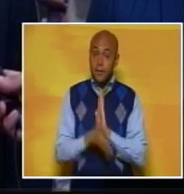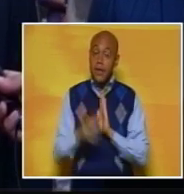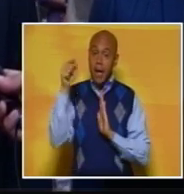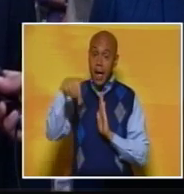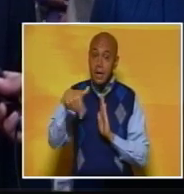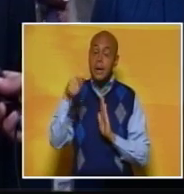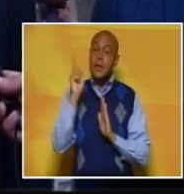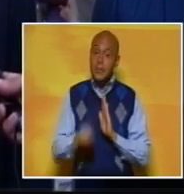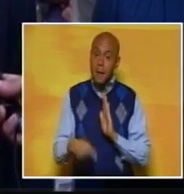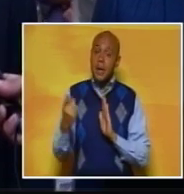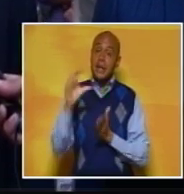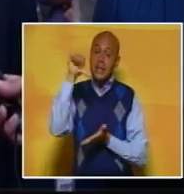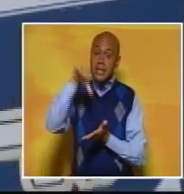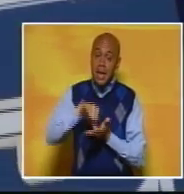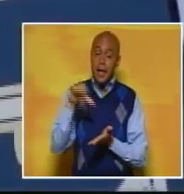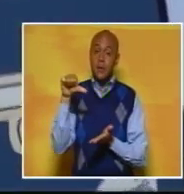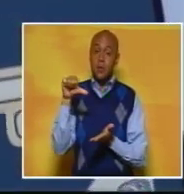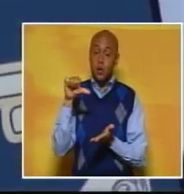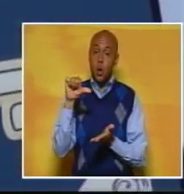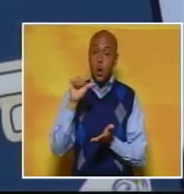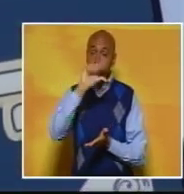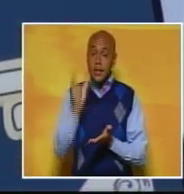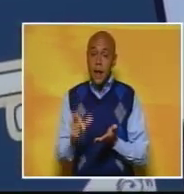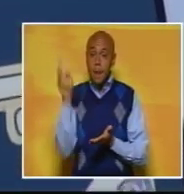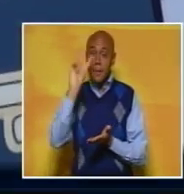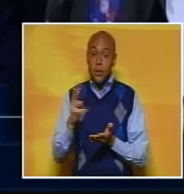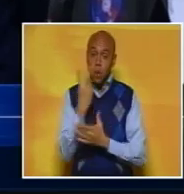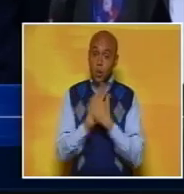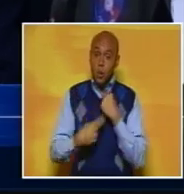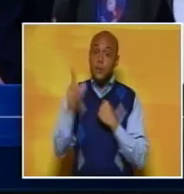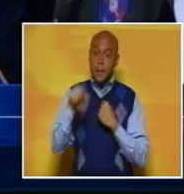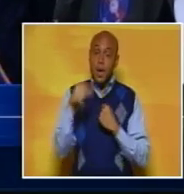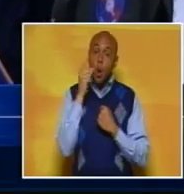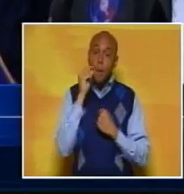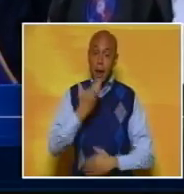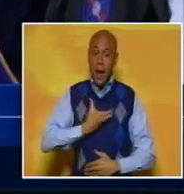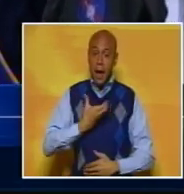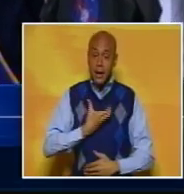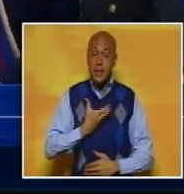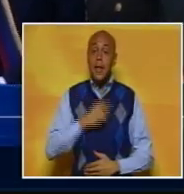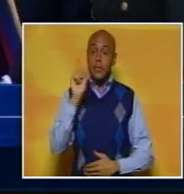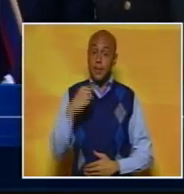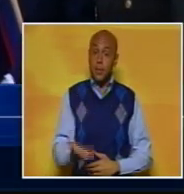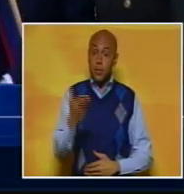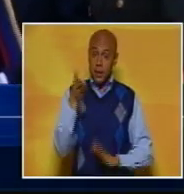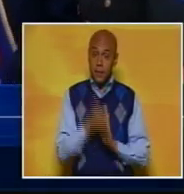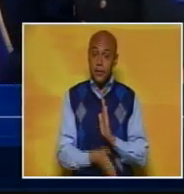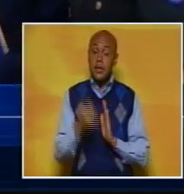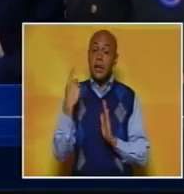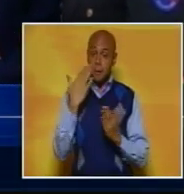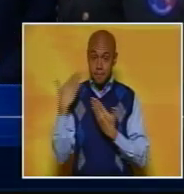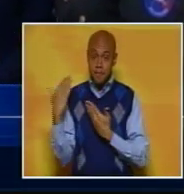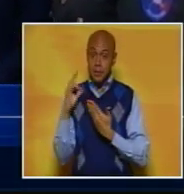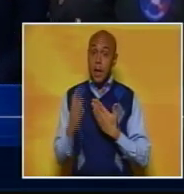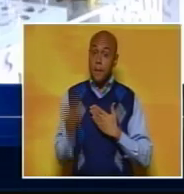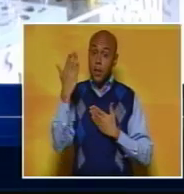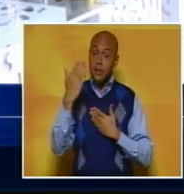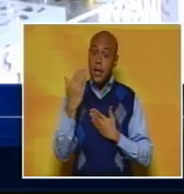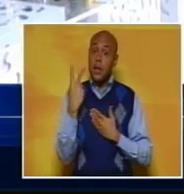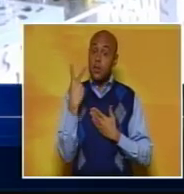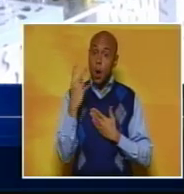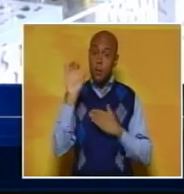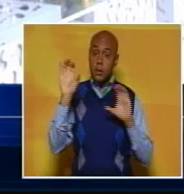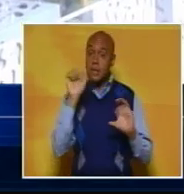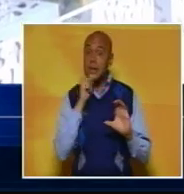ciudad un centro italiano venezolano. Finalmente, el alcalde de la ciudad de Maturín, Wilfredo Ordaz, destacó la importancia de fortalecer estrategias